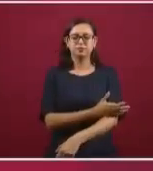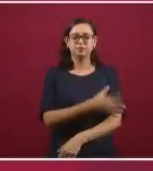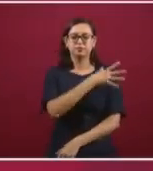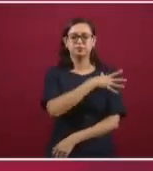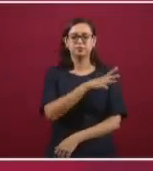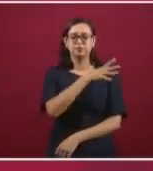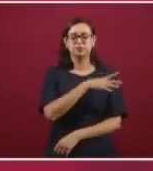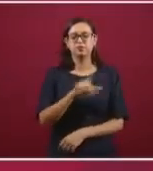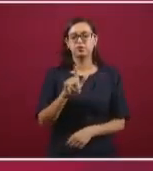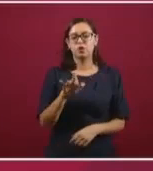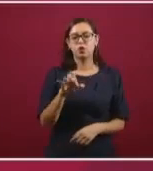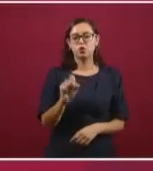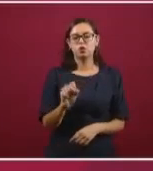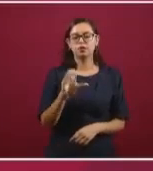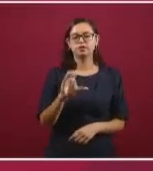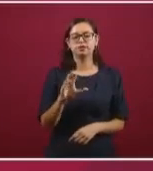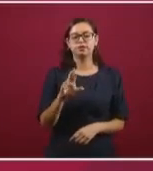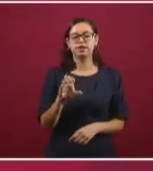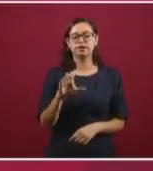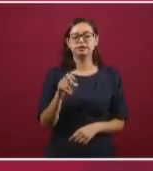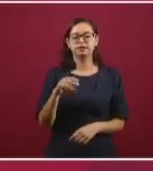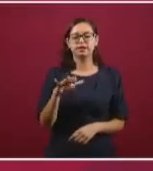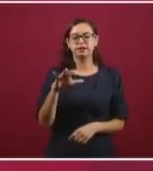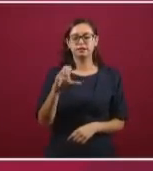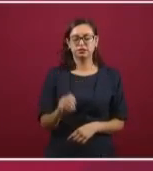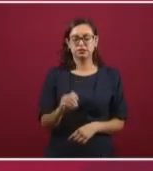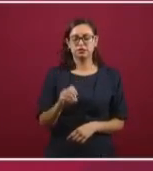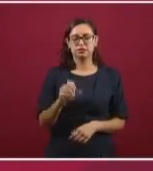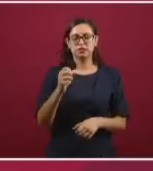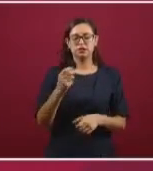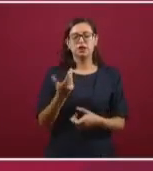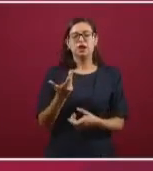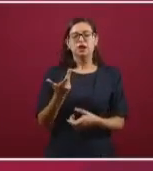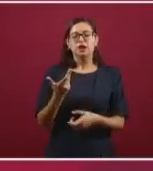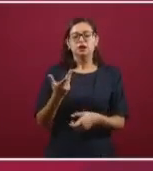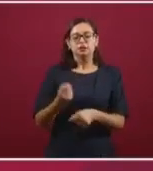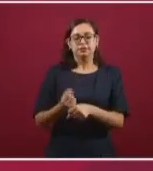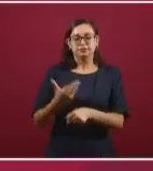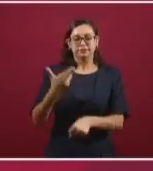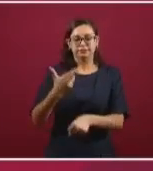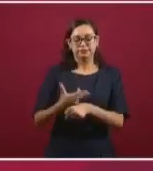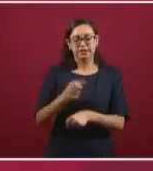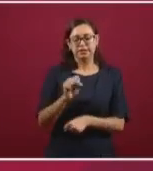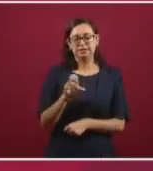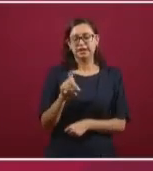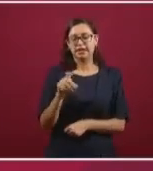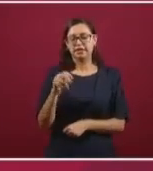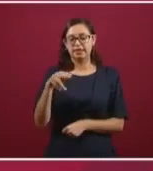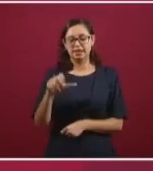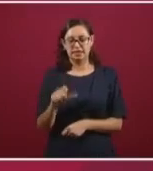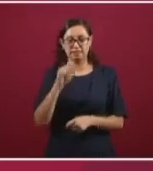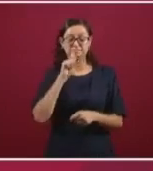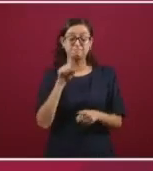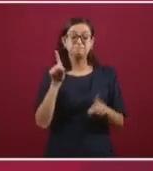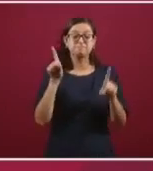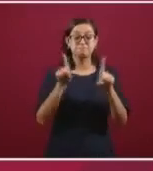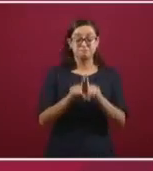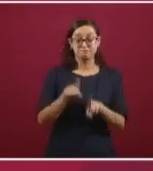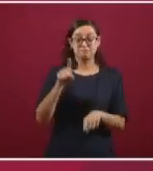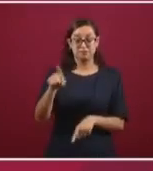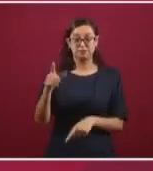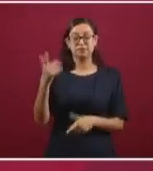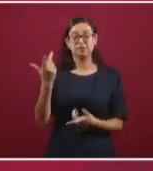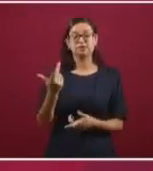Luis Crescencio Sandoval, secretario de la Defensa, el almirante Rafael